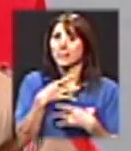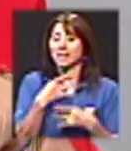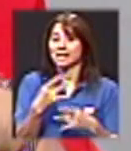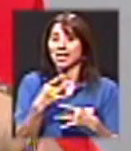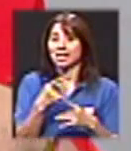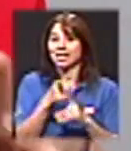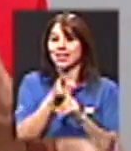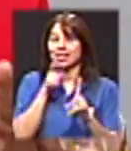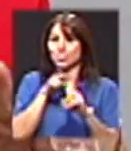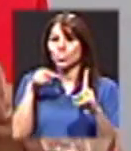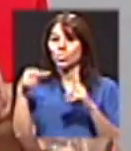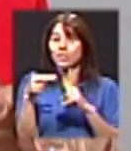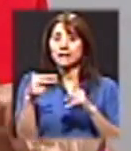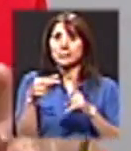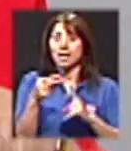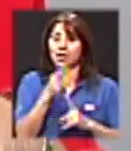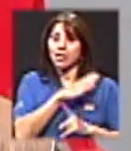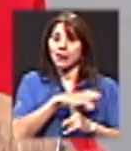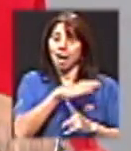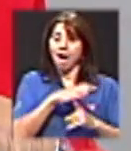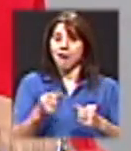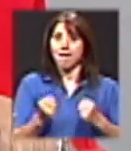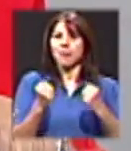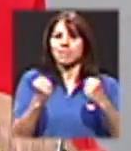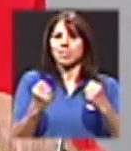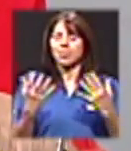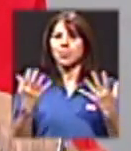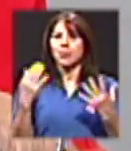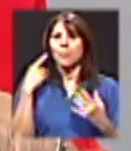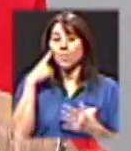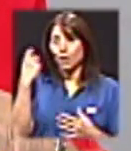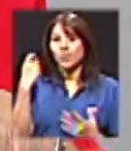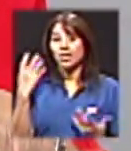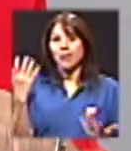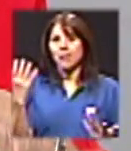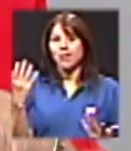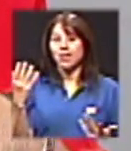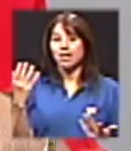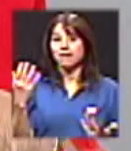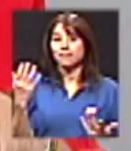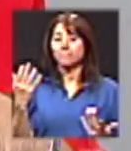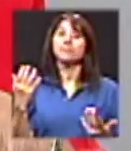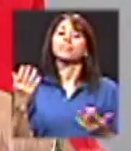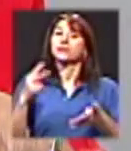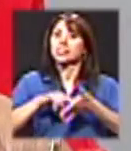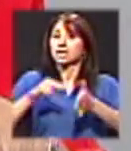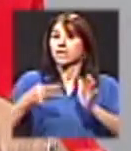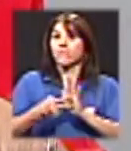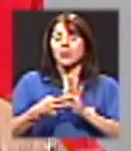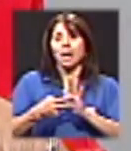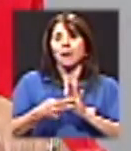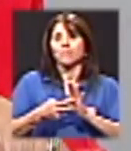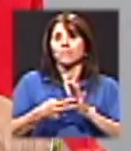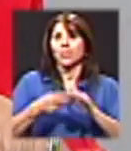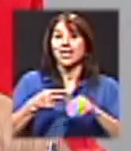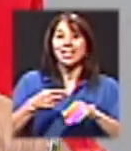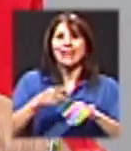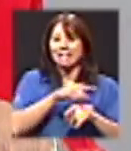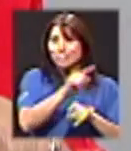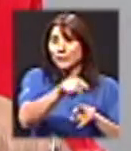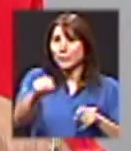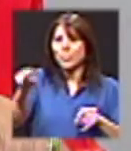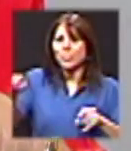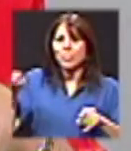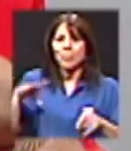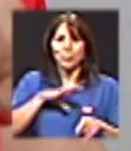vista de formación de carácter, digo yo, porque entonces era no dejarse atropellar por el machismo de los